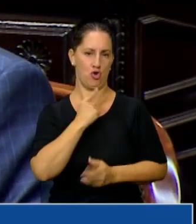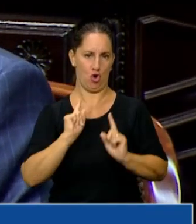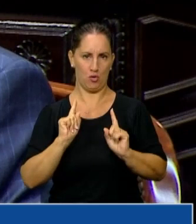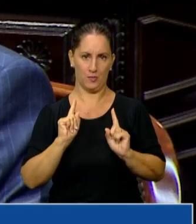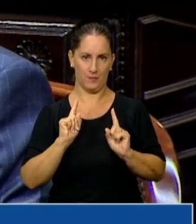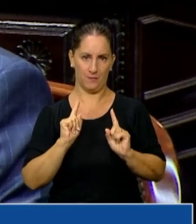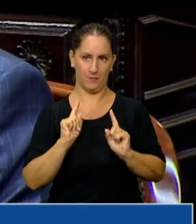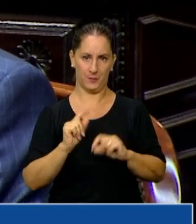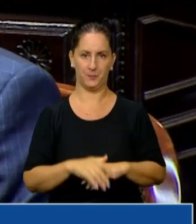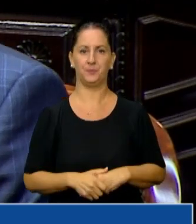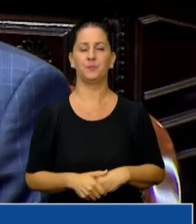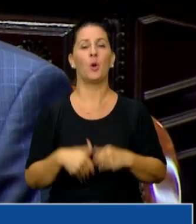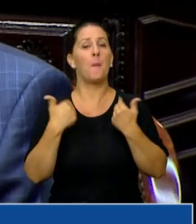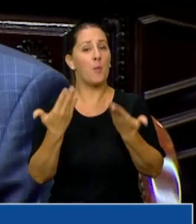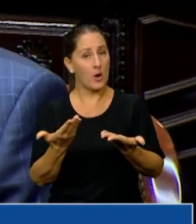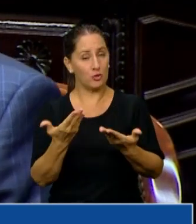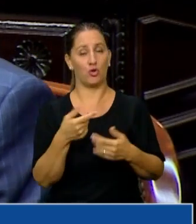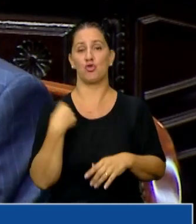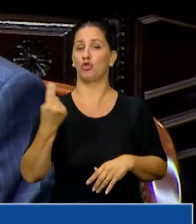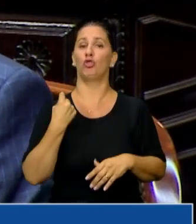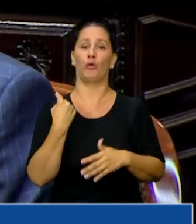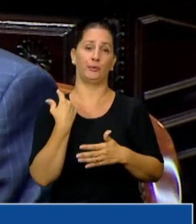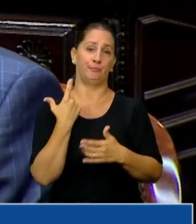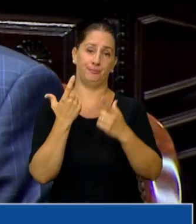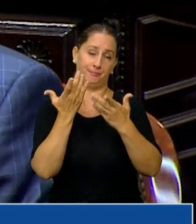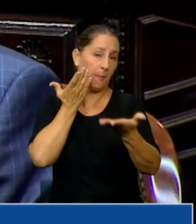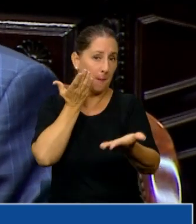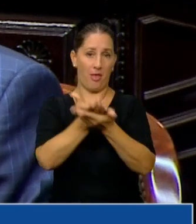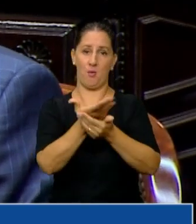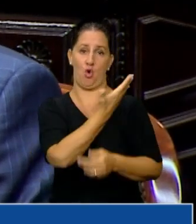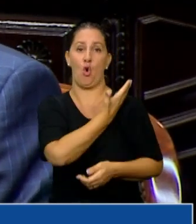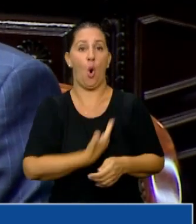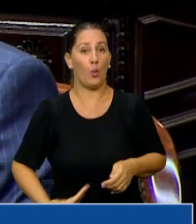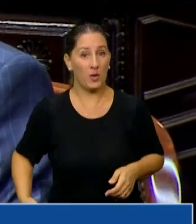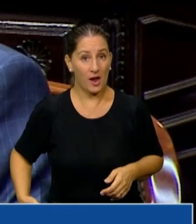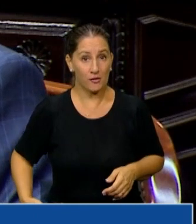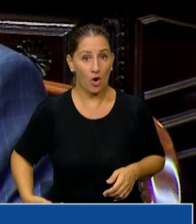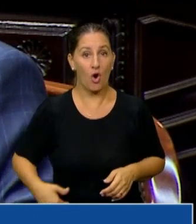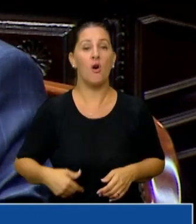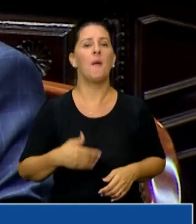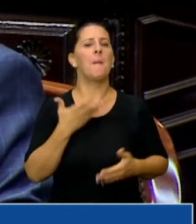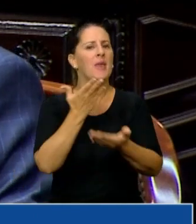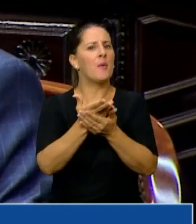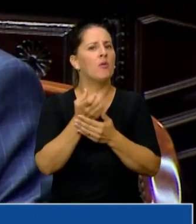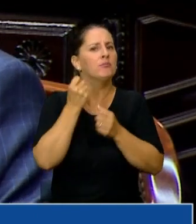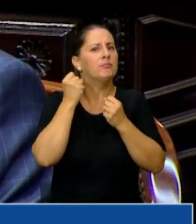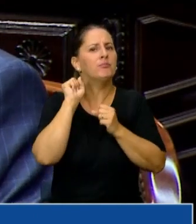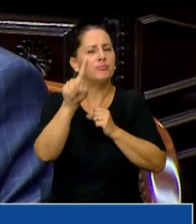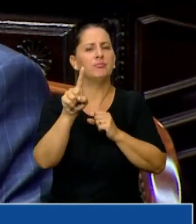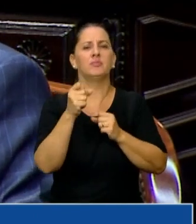eso. Por eso, le reclamamos al gobierno federal el